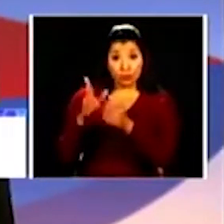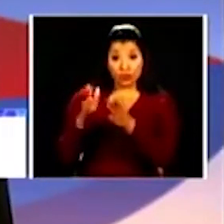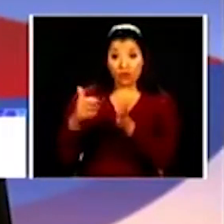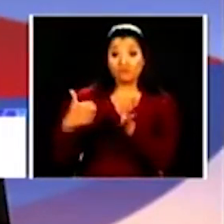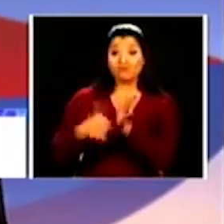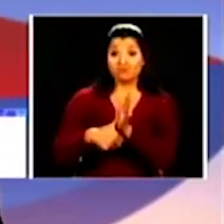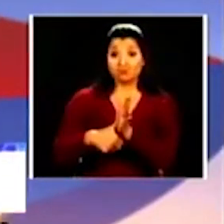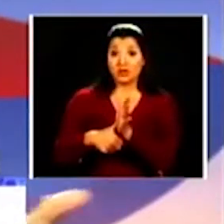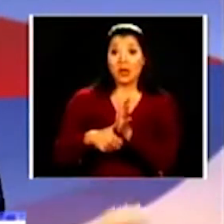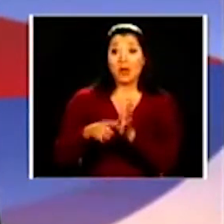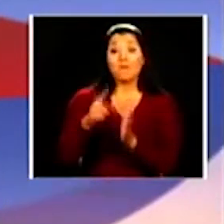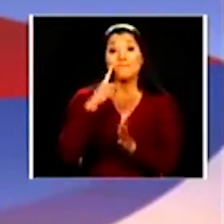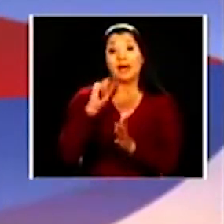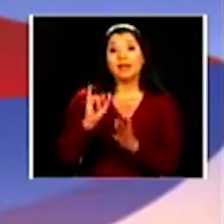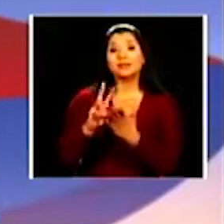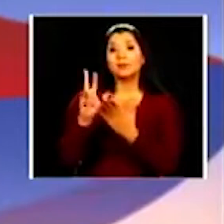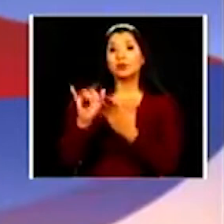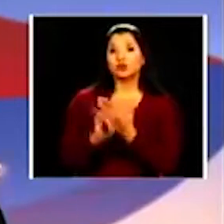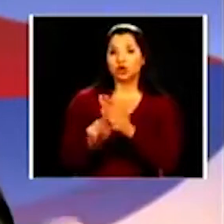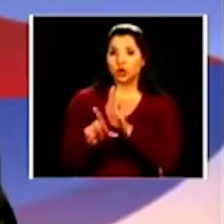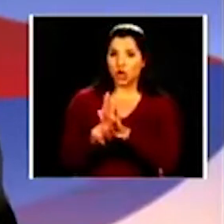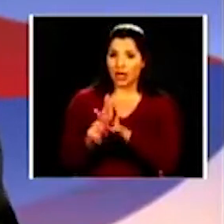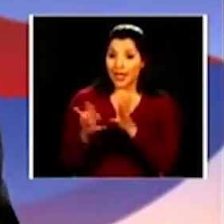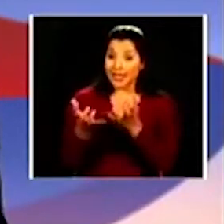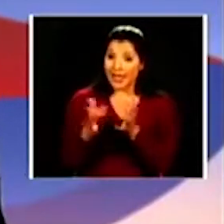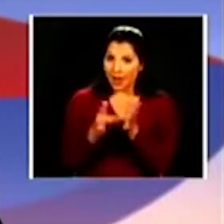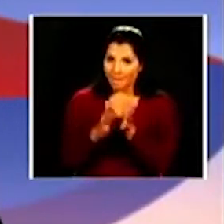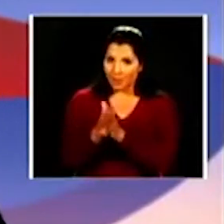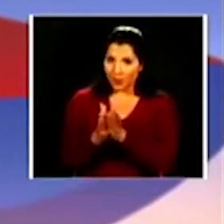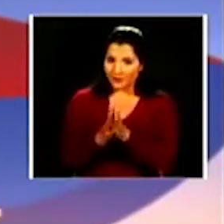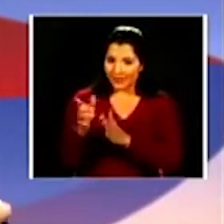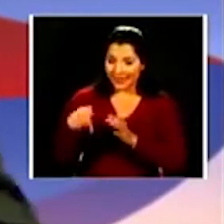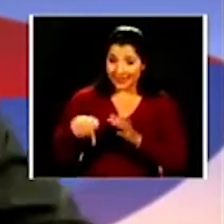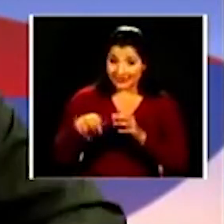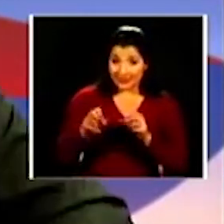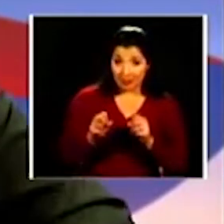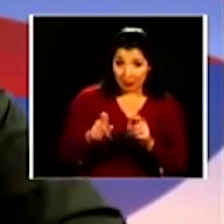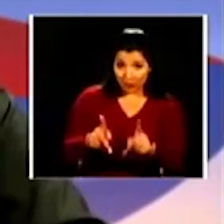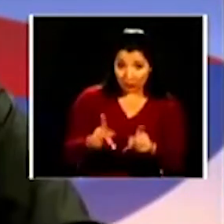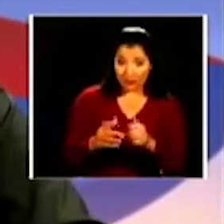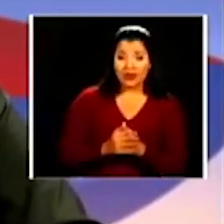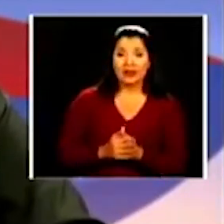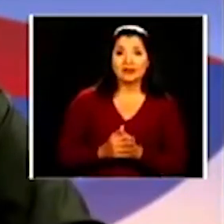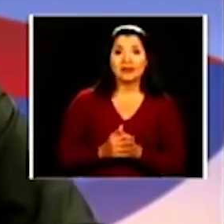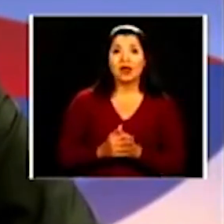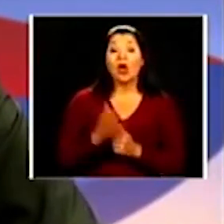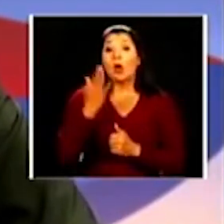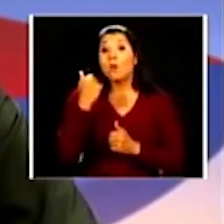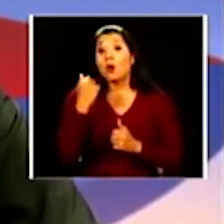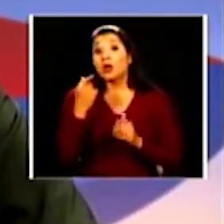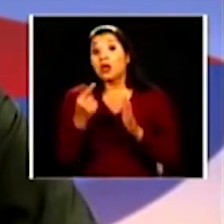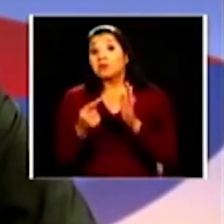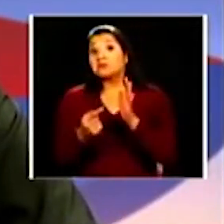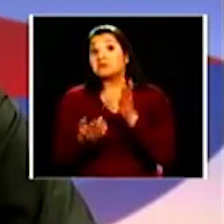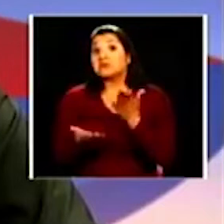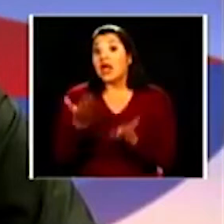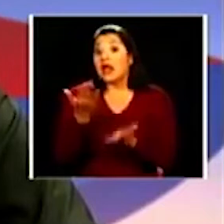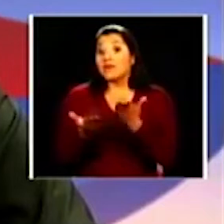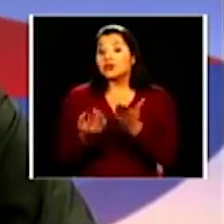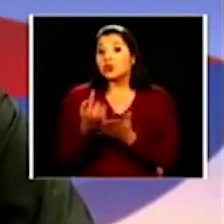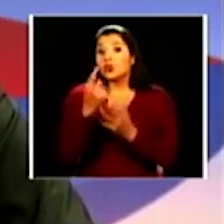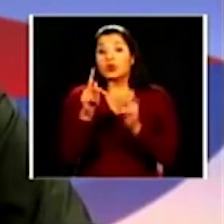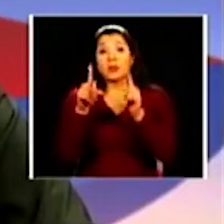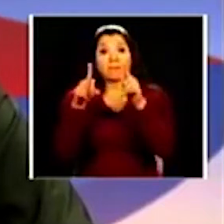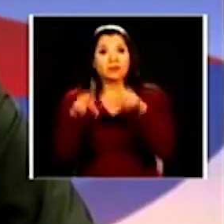proyecto de ley. Aprovecho el espacio, lo hemos hecho en otras ocasiones, pero aprovecho el espacio porque de pronto hay alguien que hoy nos esté viendo y